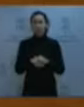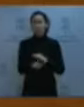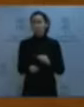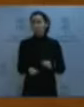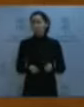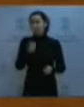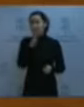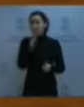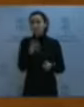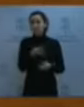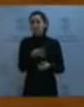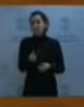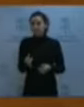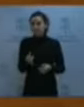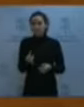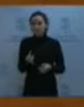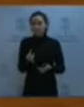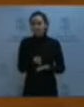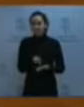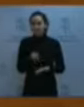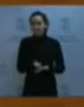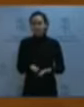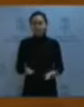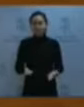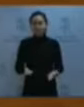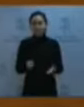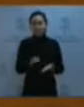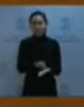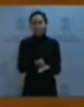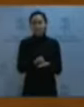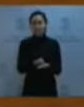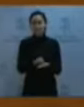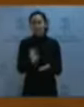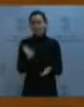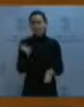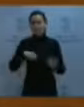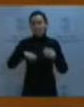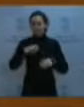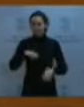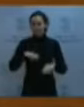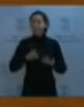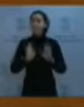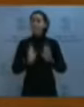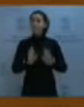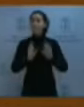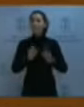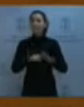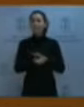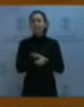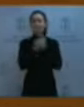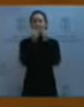no podríamos sufragar los servicios, pero si se gestionara